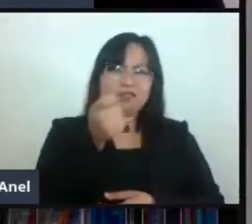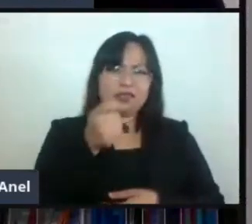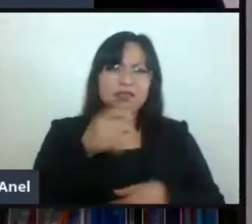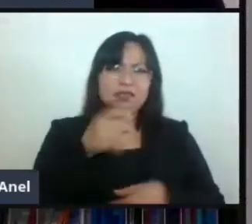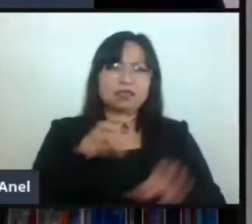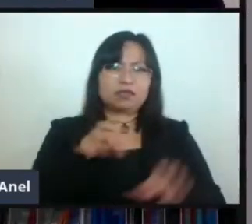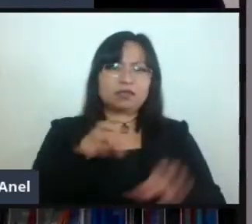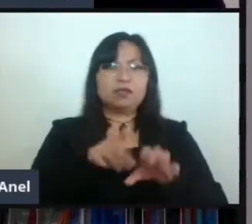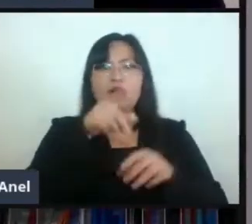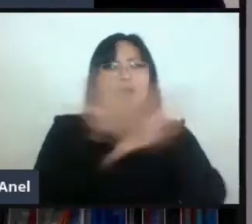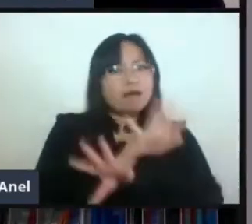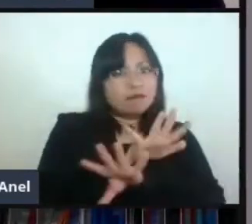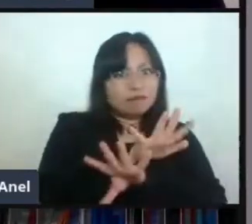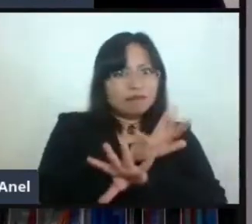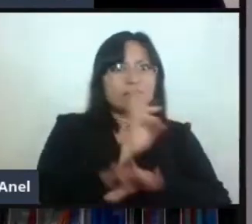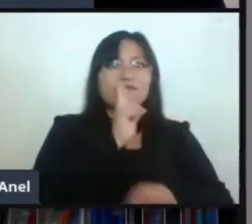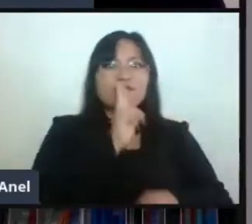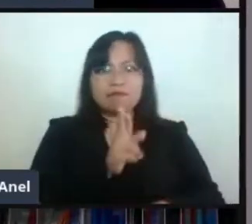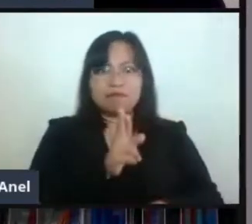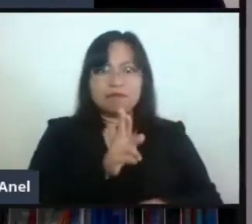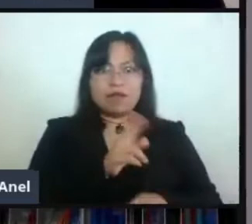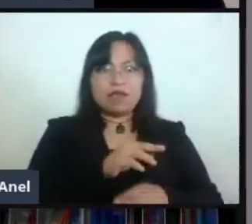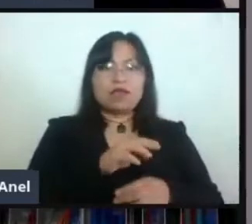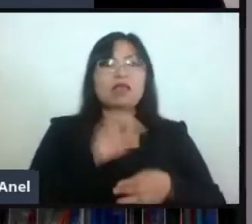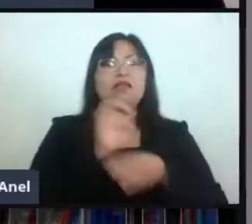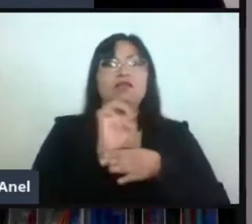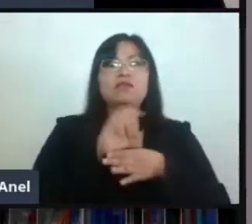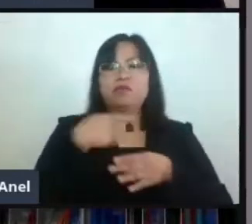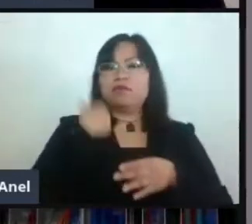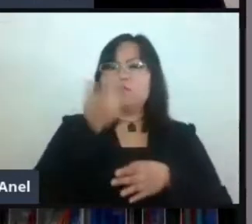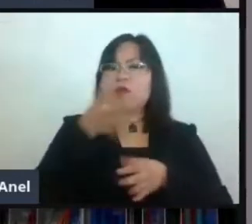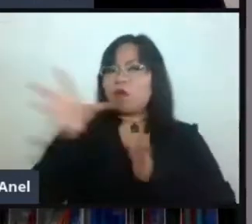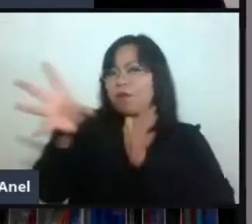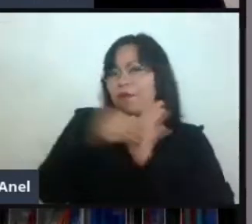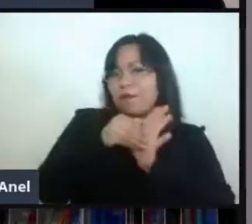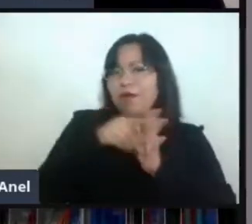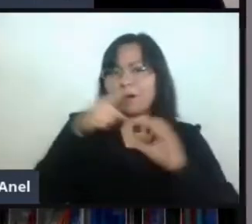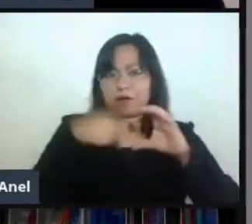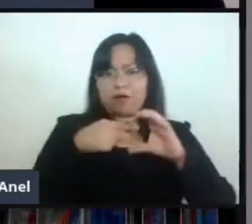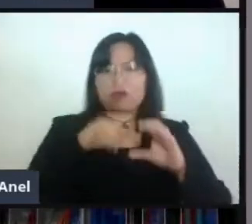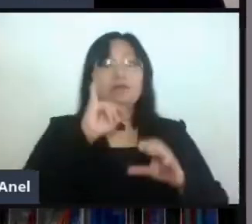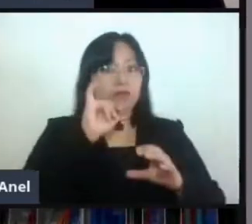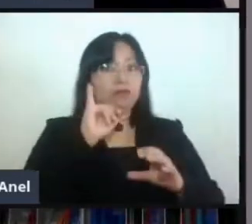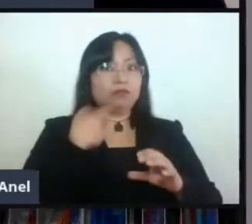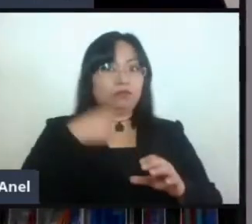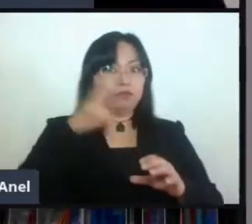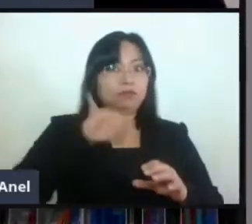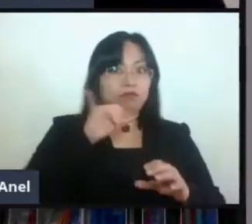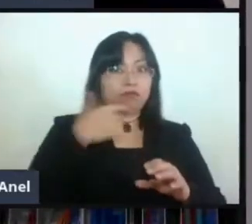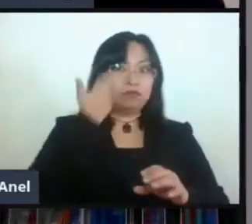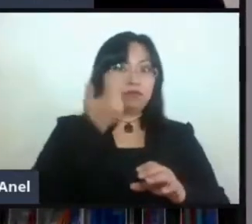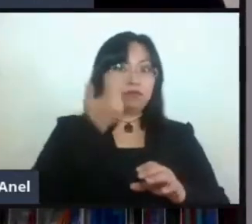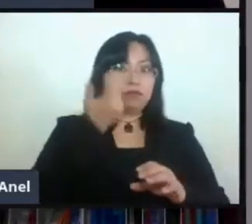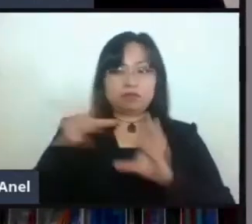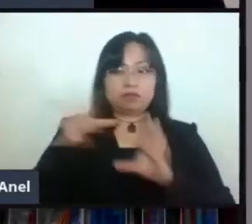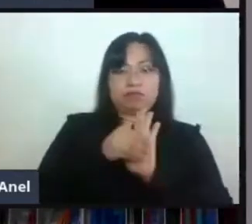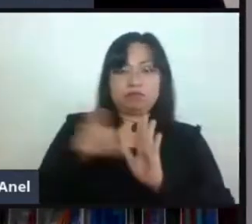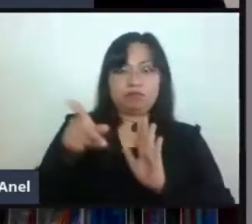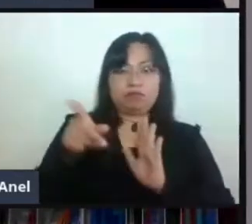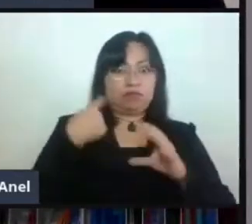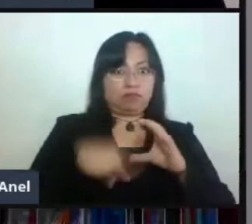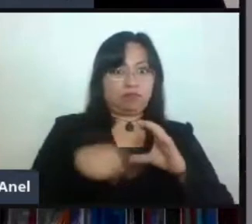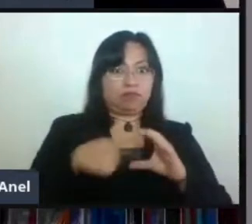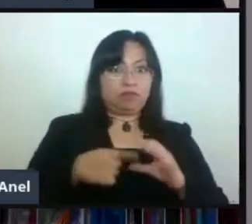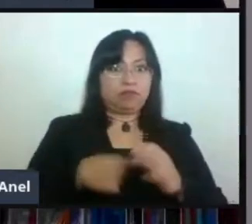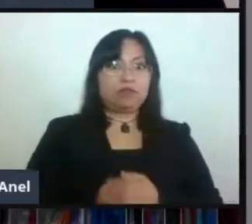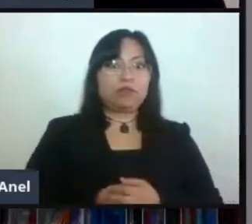general. Yo quiero recopilar las direcciones de correo electrónico. Sí, desde luego quiero saber quién me manda la pregunta.